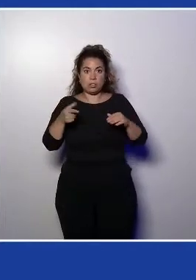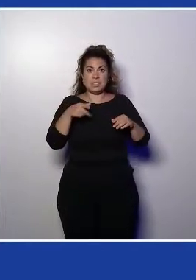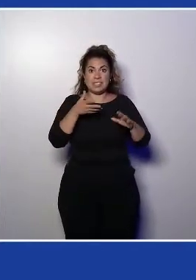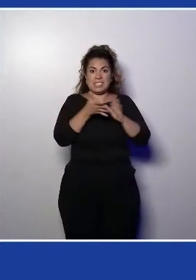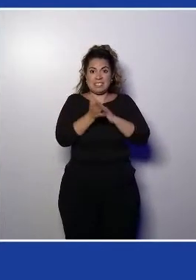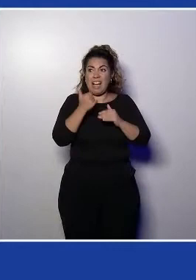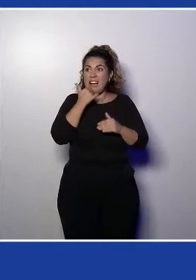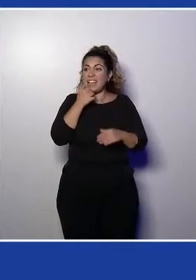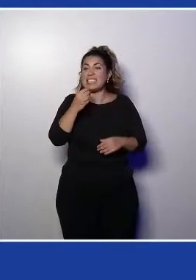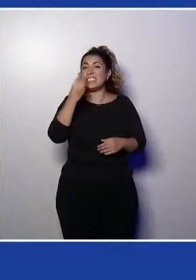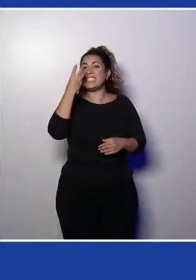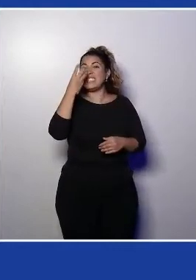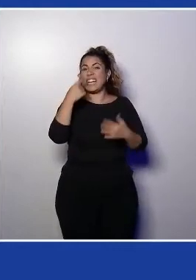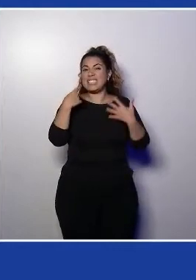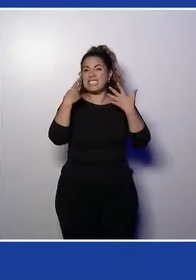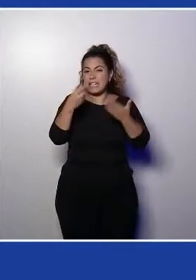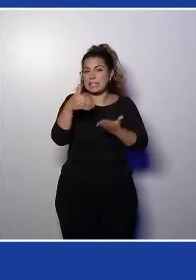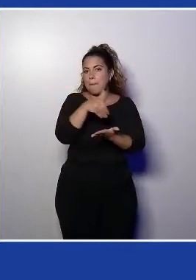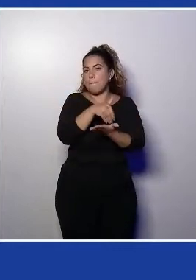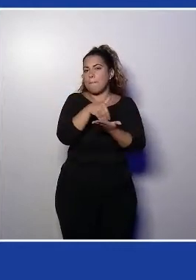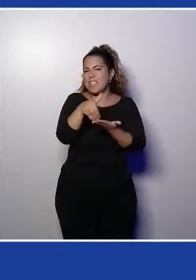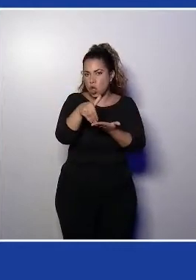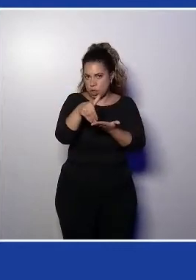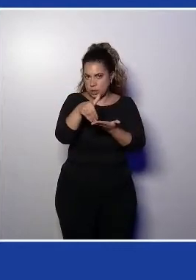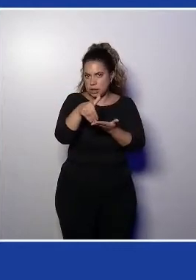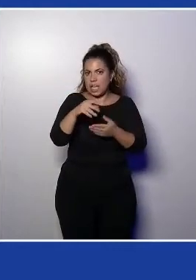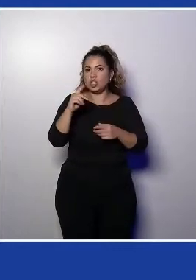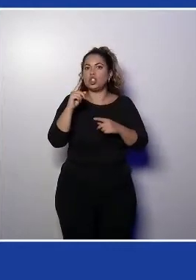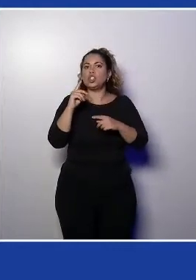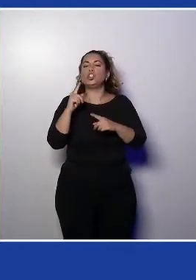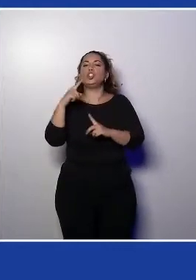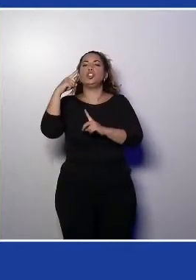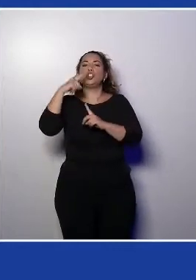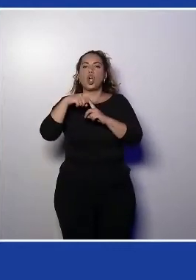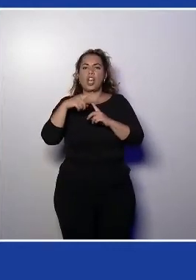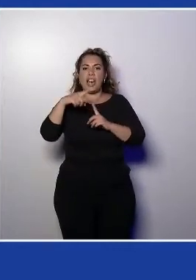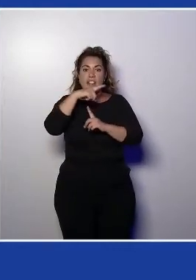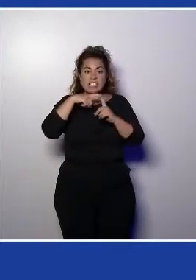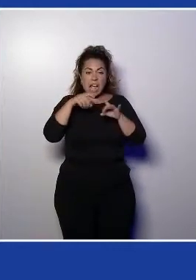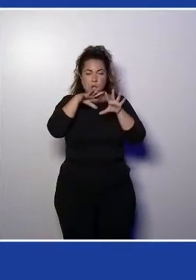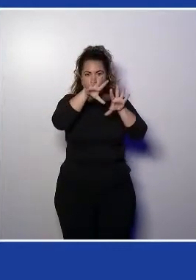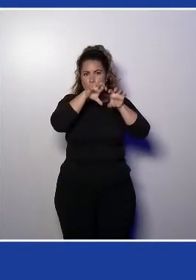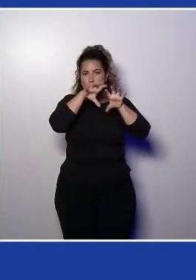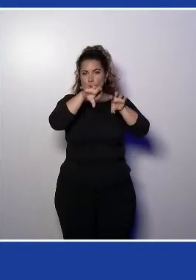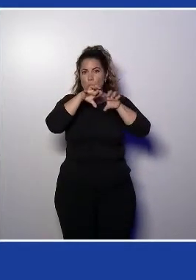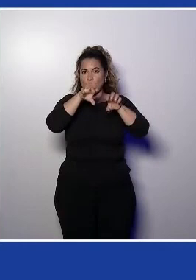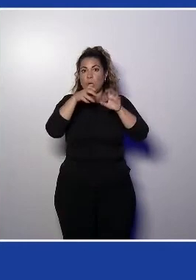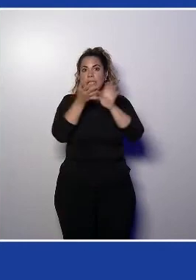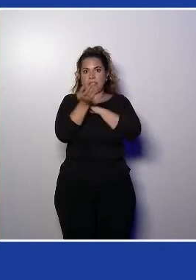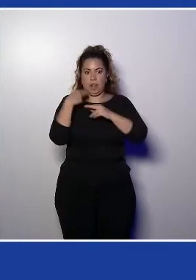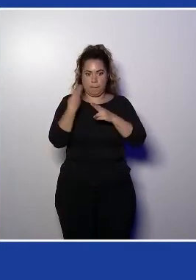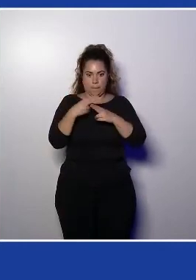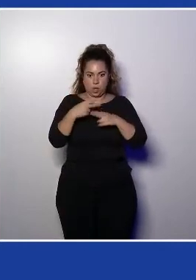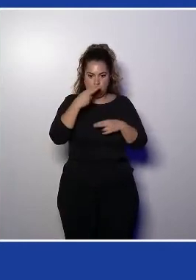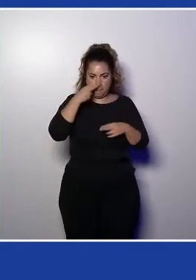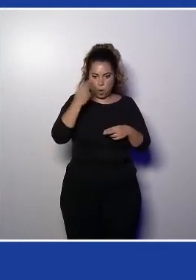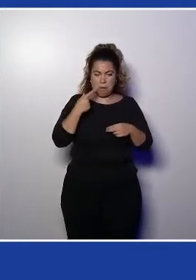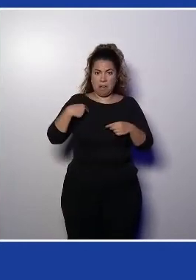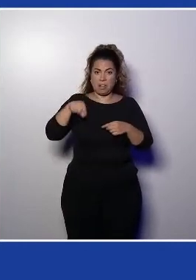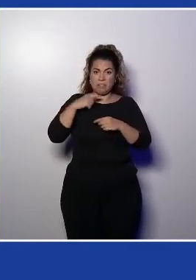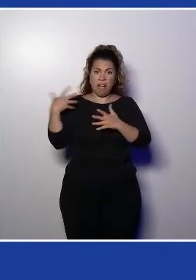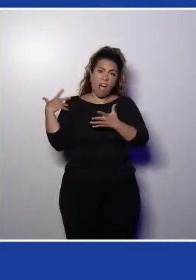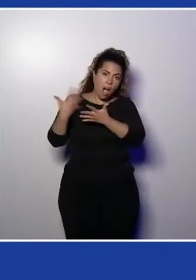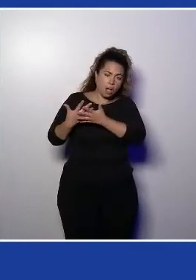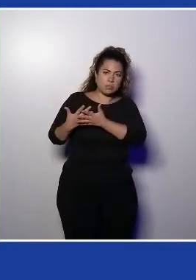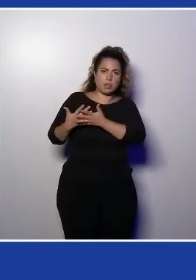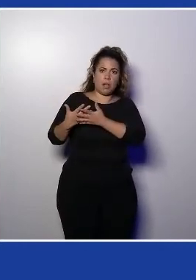6 millones de toneladas capturado en el año. O sea que las políticas públicas que venimos llevando